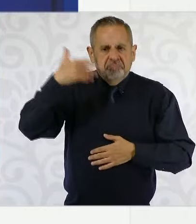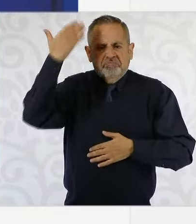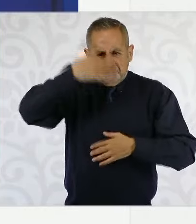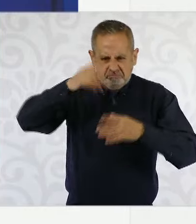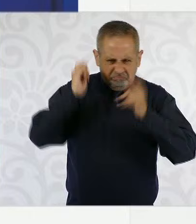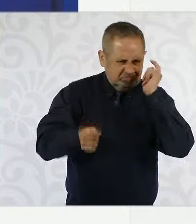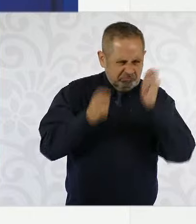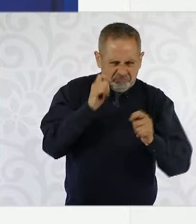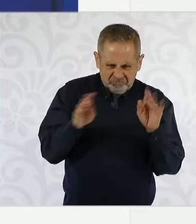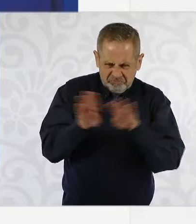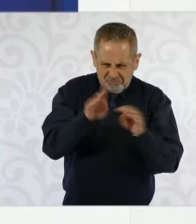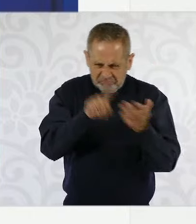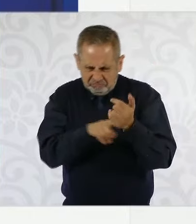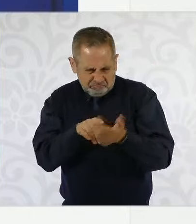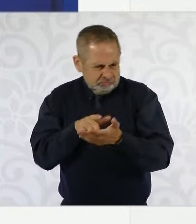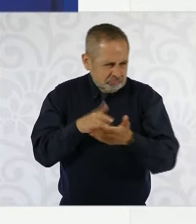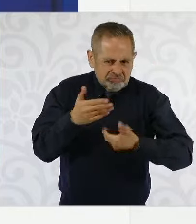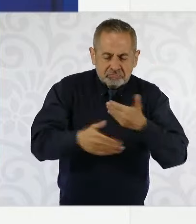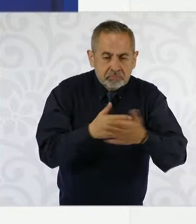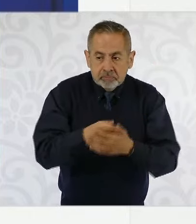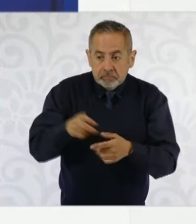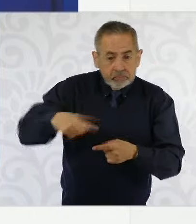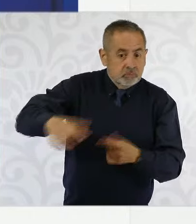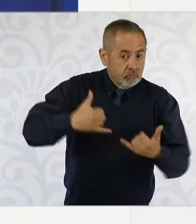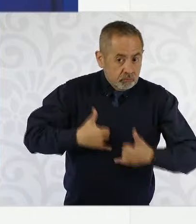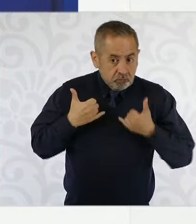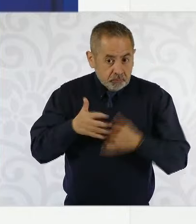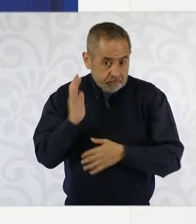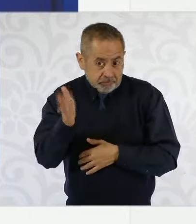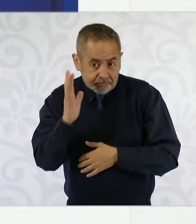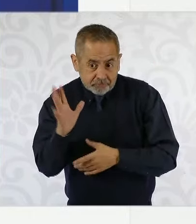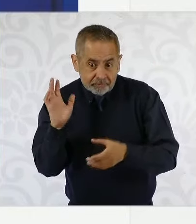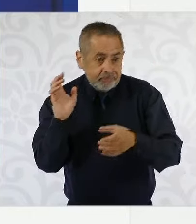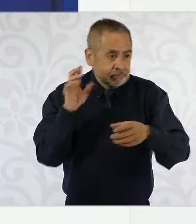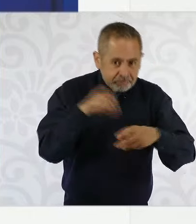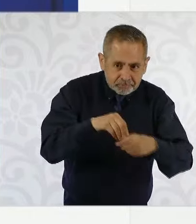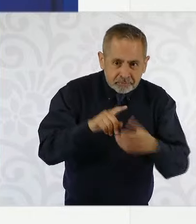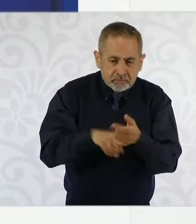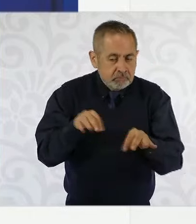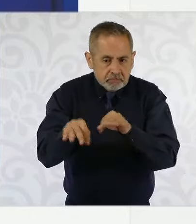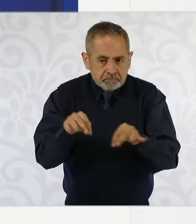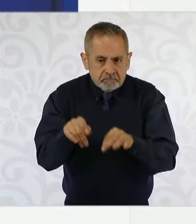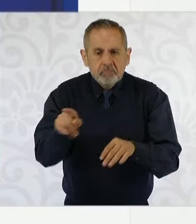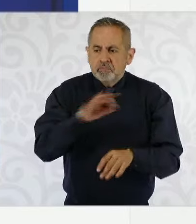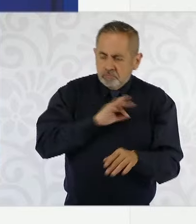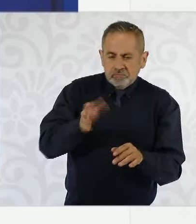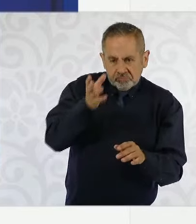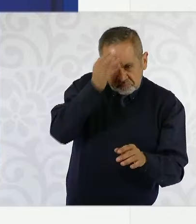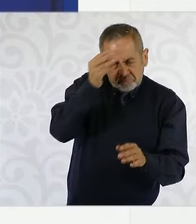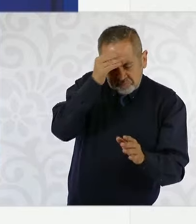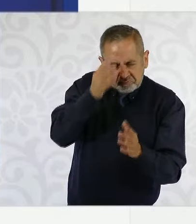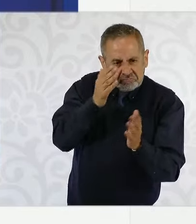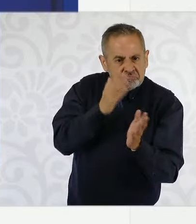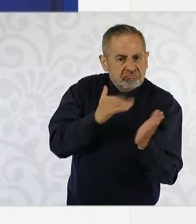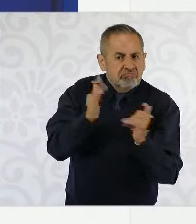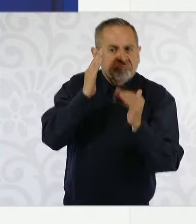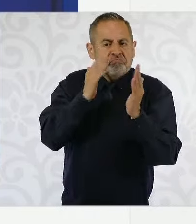primer trabajo. Y que los que ya tienen su primer trabajo puedan tener movilidad social con base en nuevas